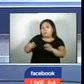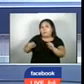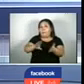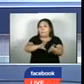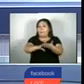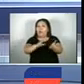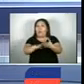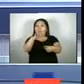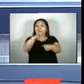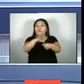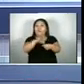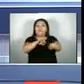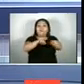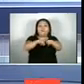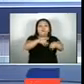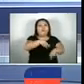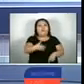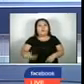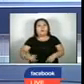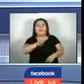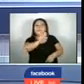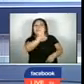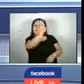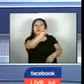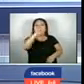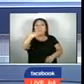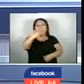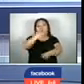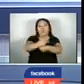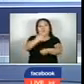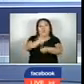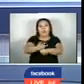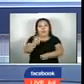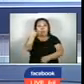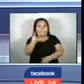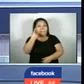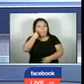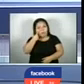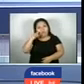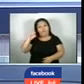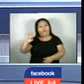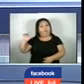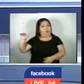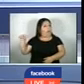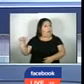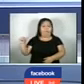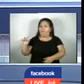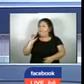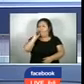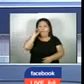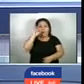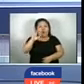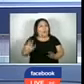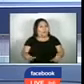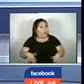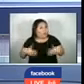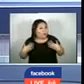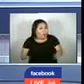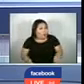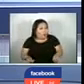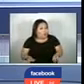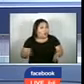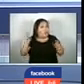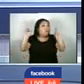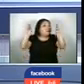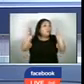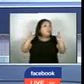campaña electoral del presidente guatemalteco Alejandro Yamatei, el testigo A desmintió la publicación y relató cómo supuestamente